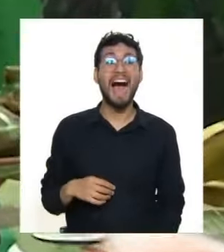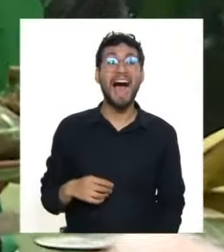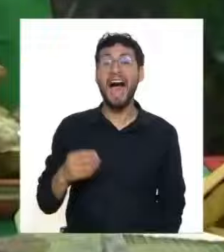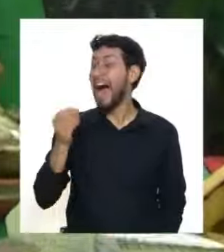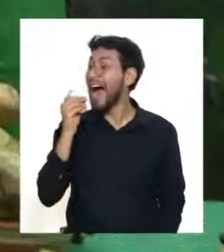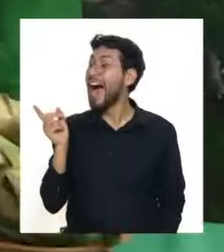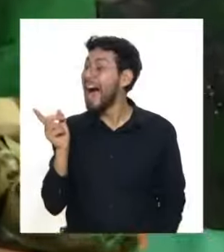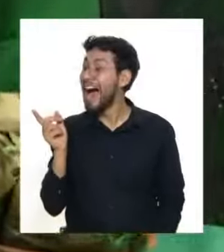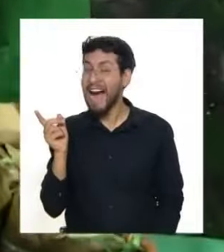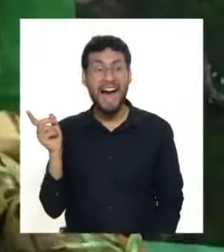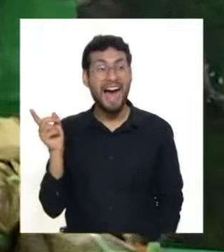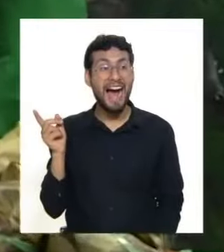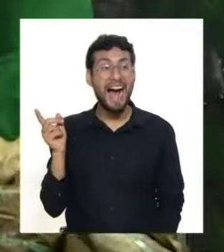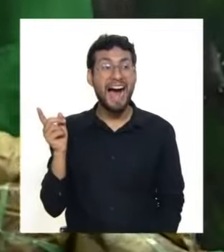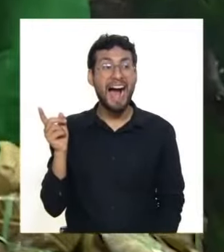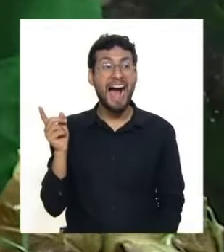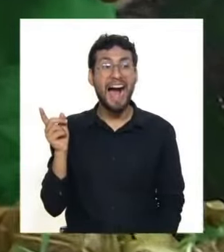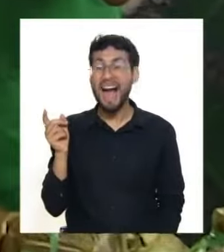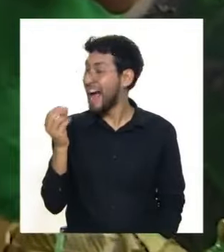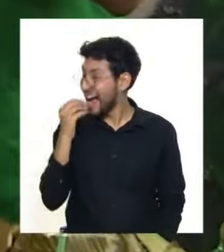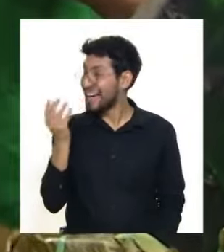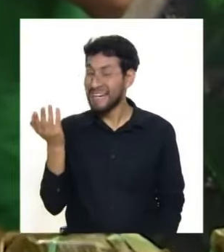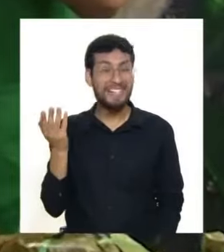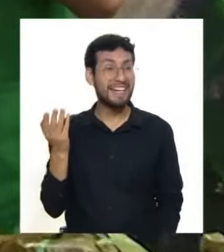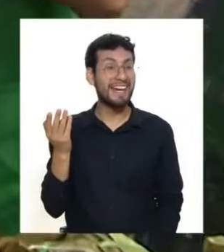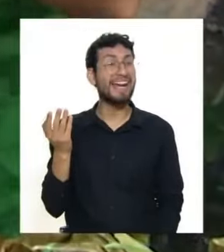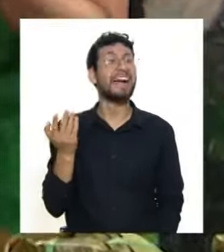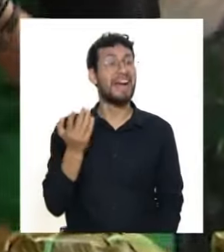Uno, dos, tres. A ver, quiero verte. De frente, vamos.